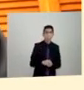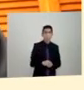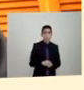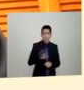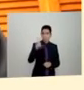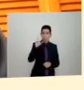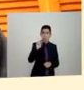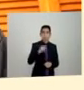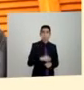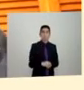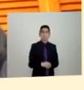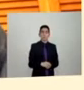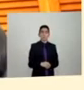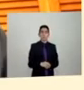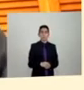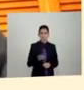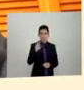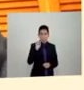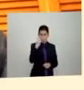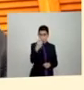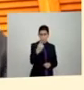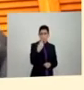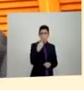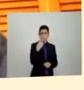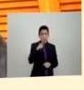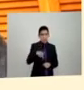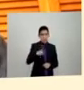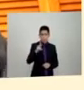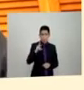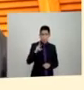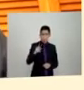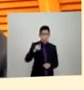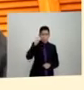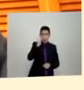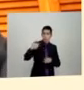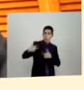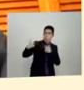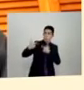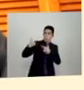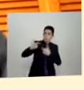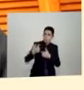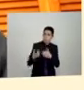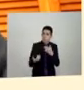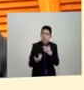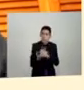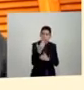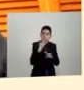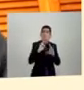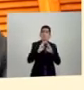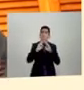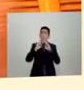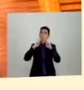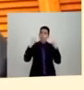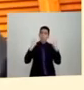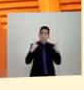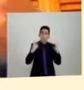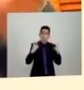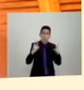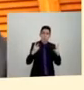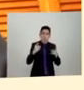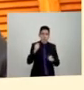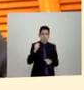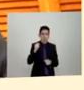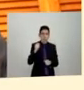No. Y me miraba y decía, bueno, pero toda generación que resurge, resurge rompiendo la teoría